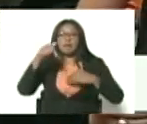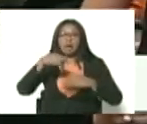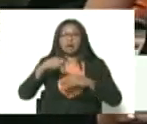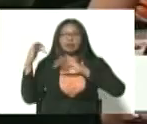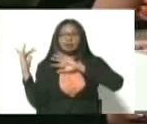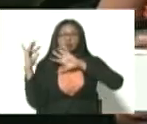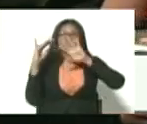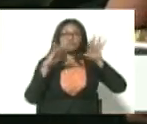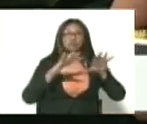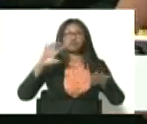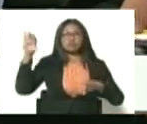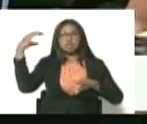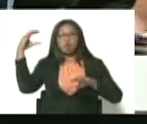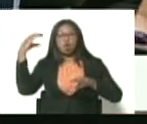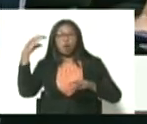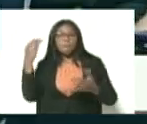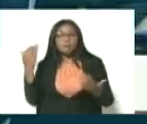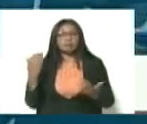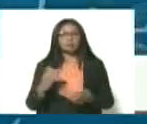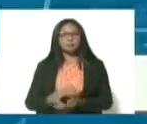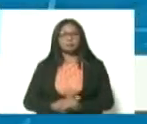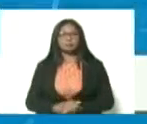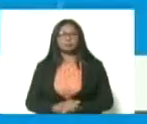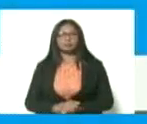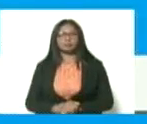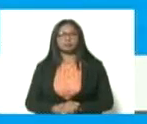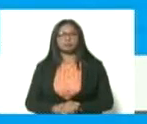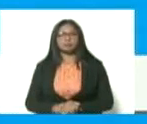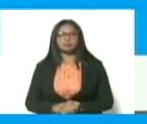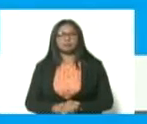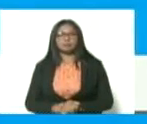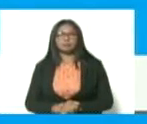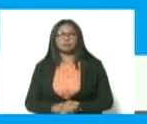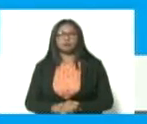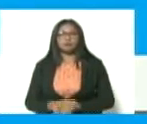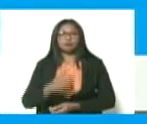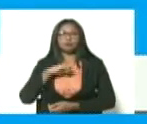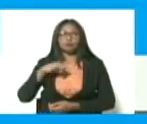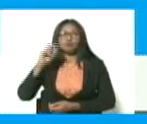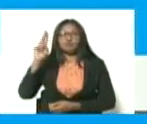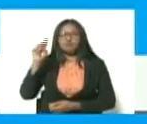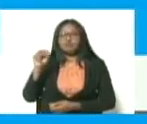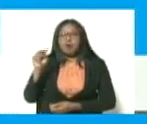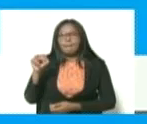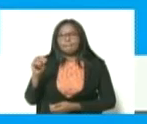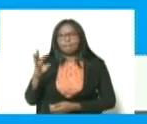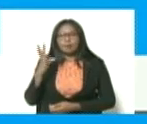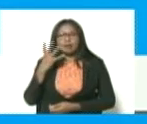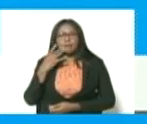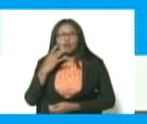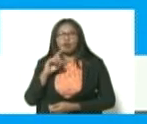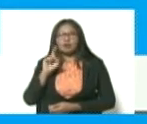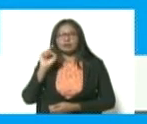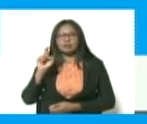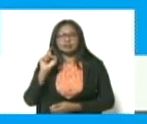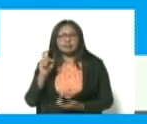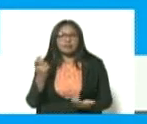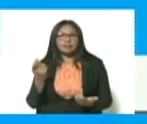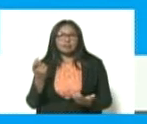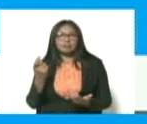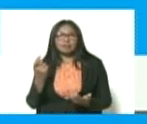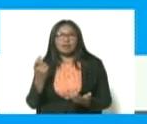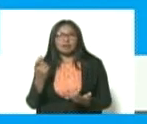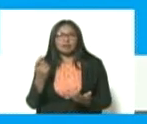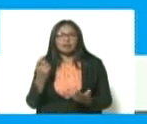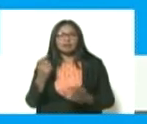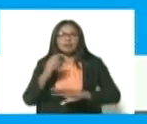6 millones de colombianos migrantes. Y nunca han necesitado un tratado